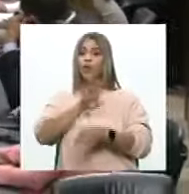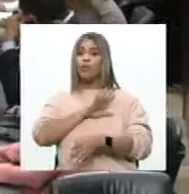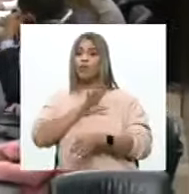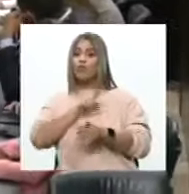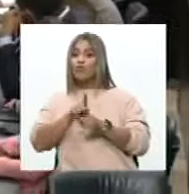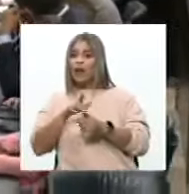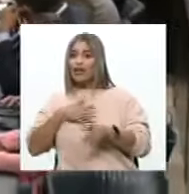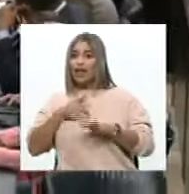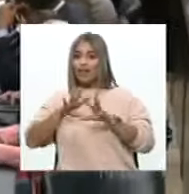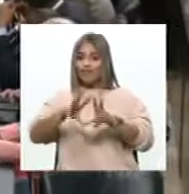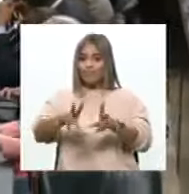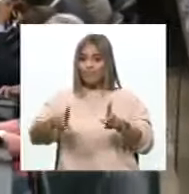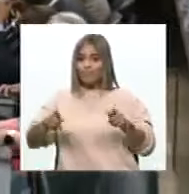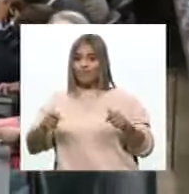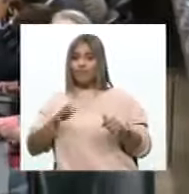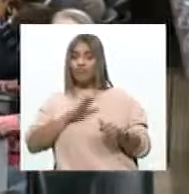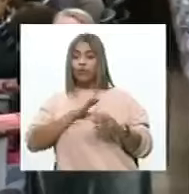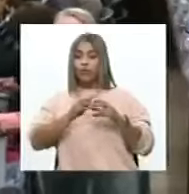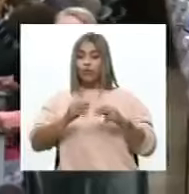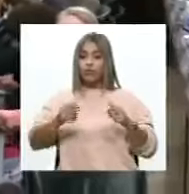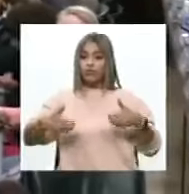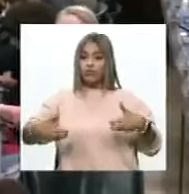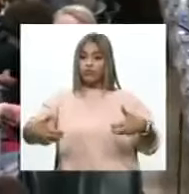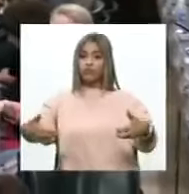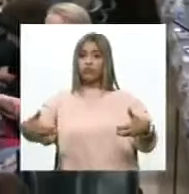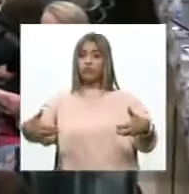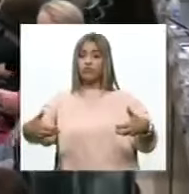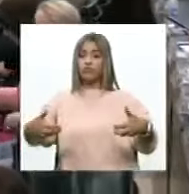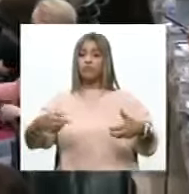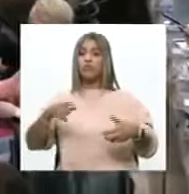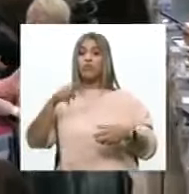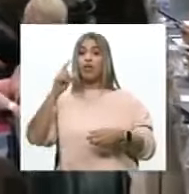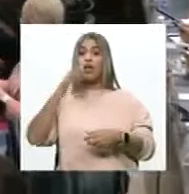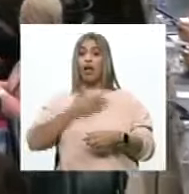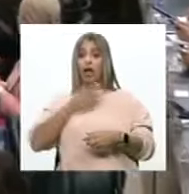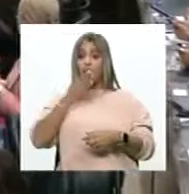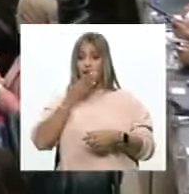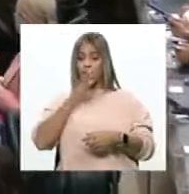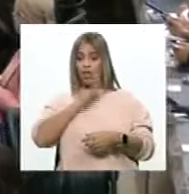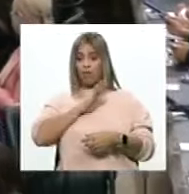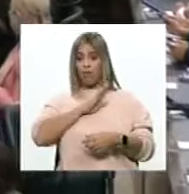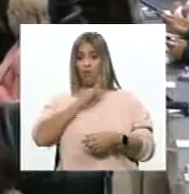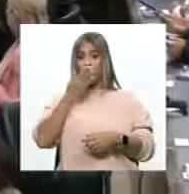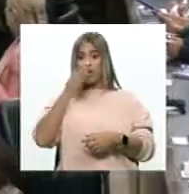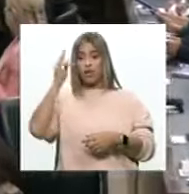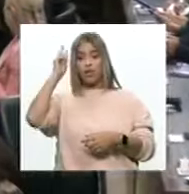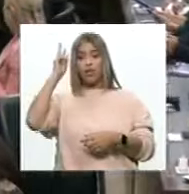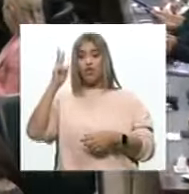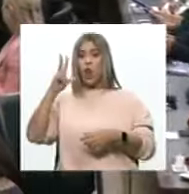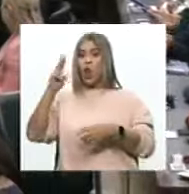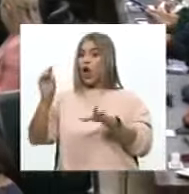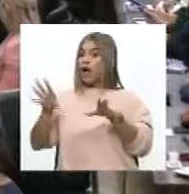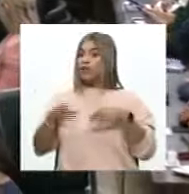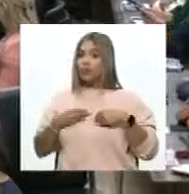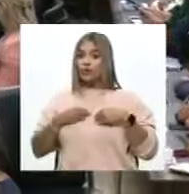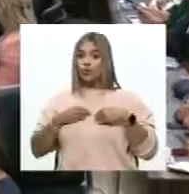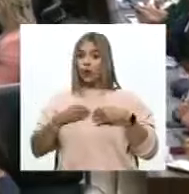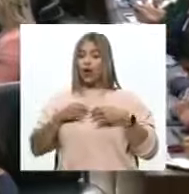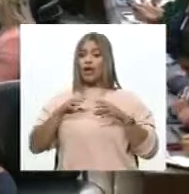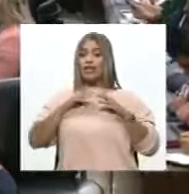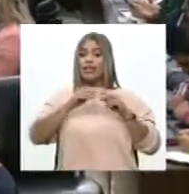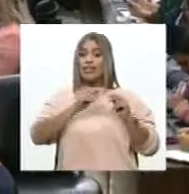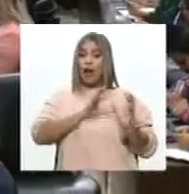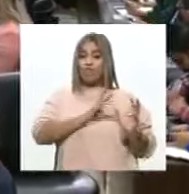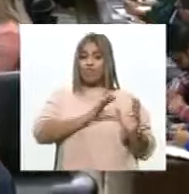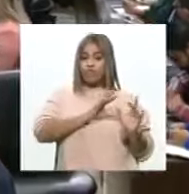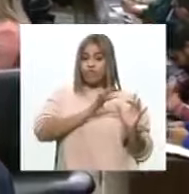querían. Huaycaipuro ante esa situación no lo permitió. Y movilizó su tierra en